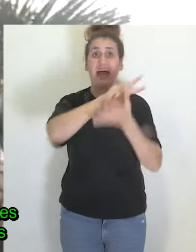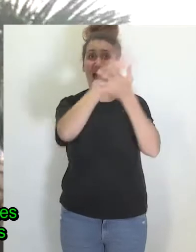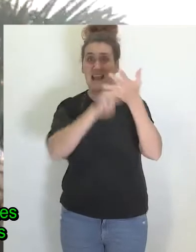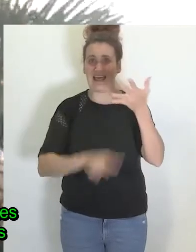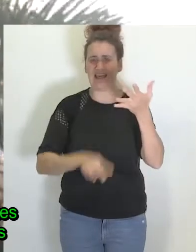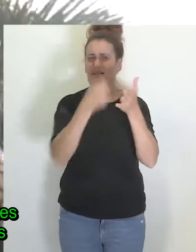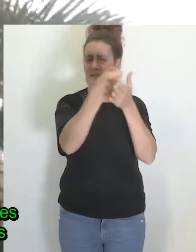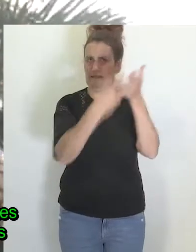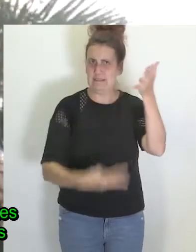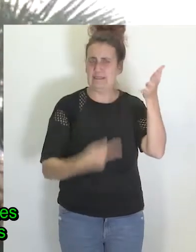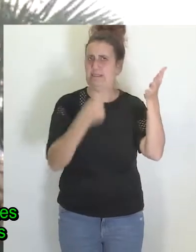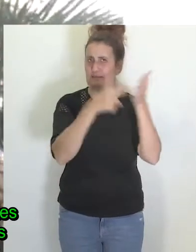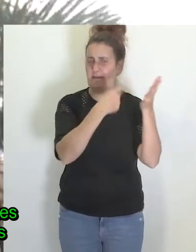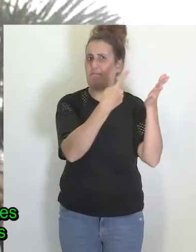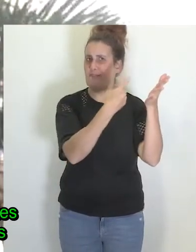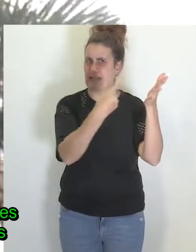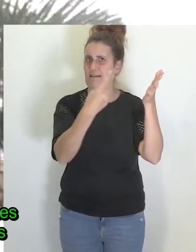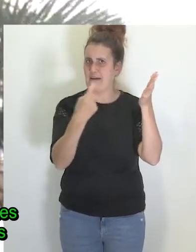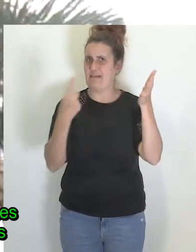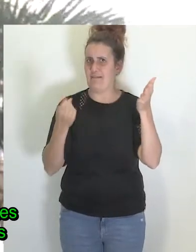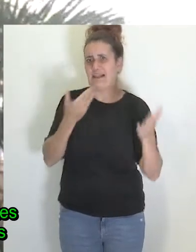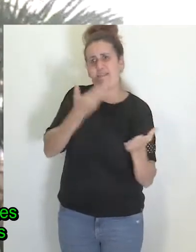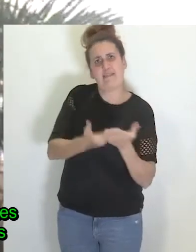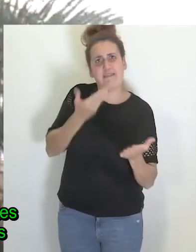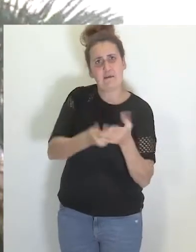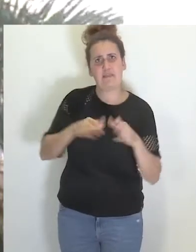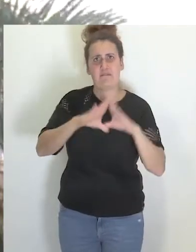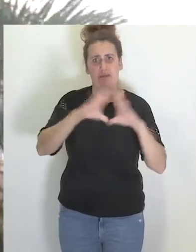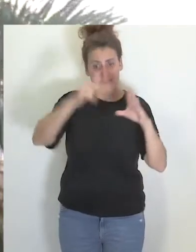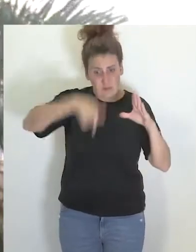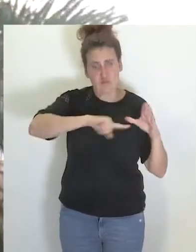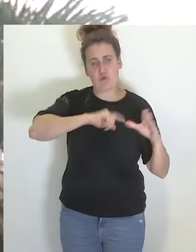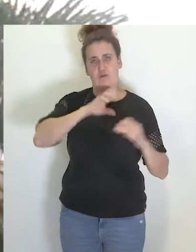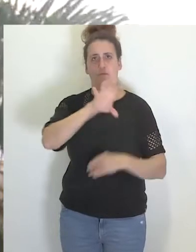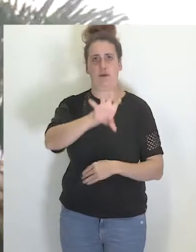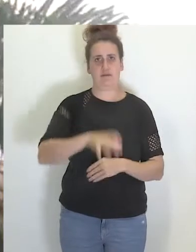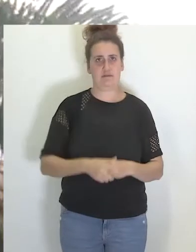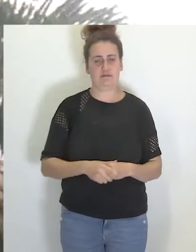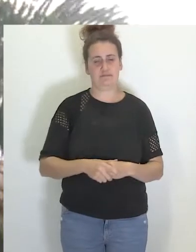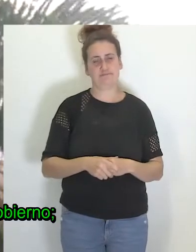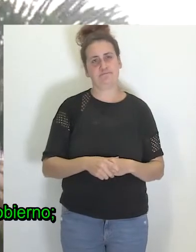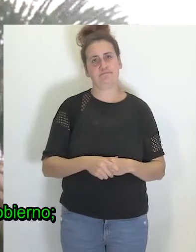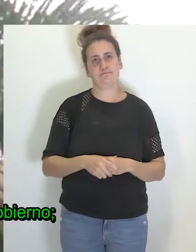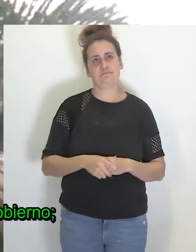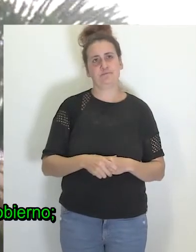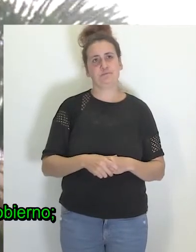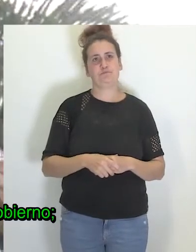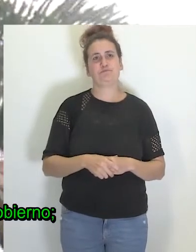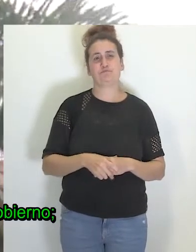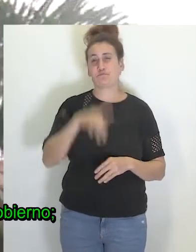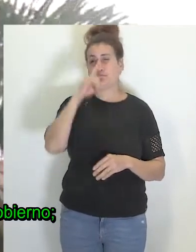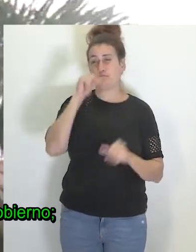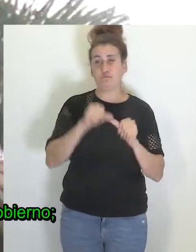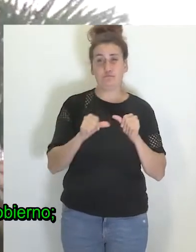lista de los pendientes de las demandas feministas en nuestro país. Y desde